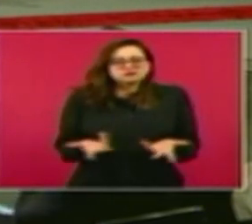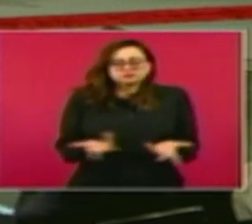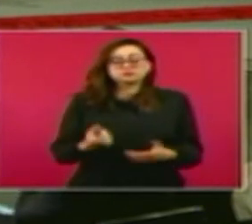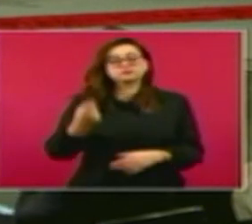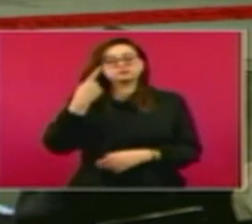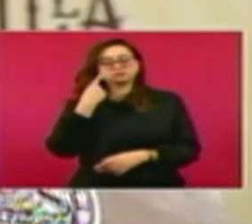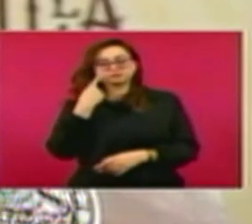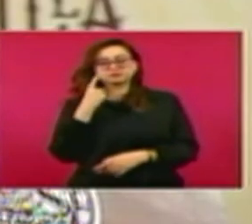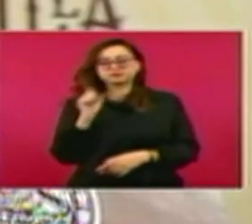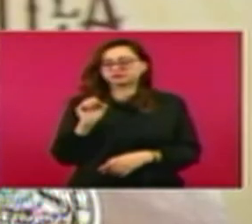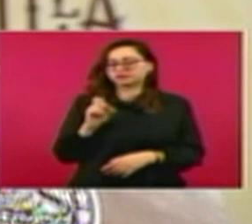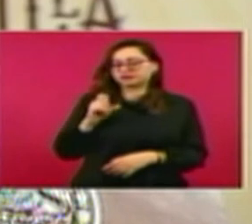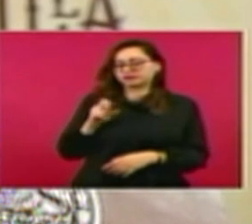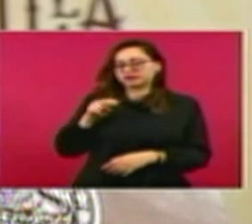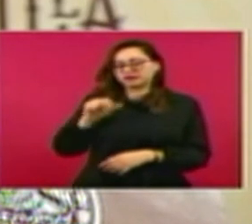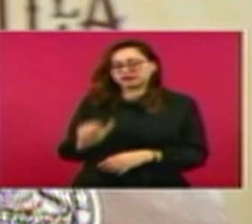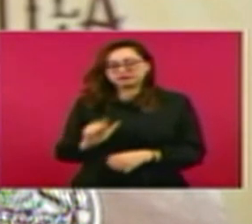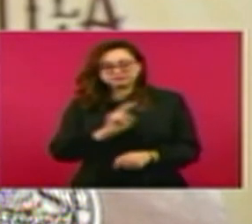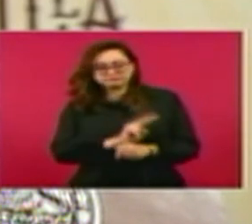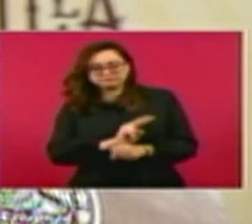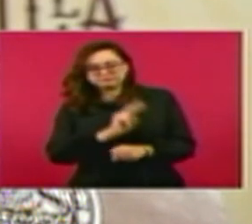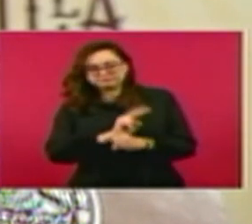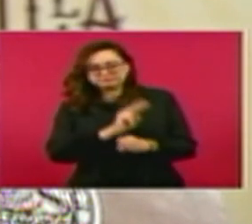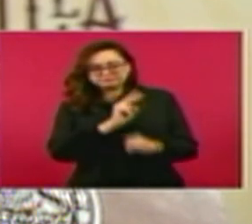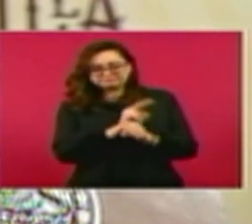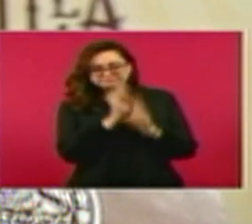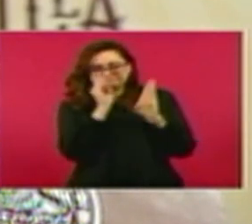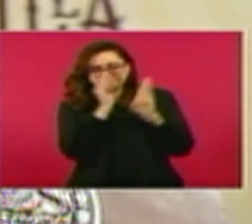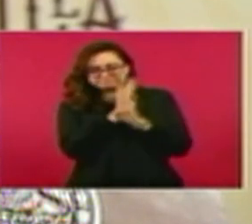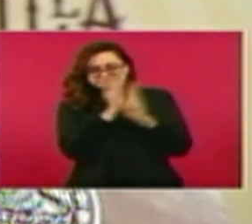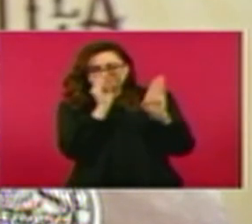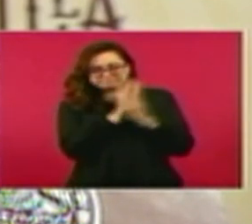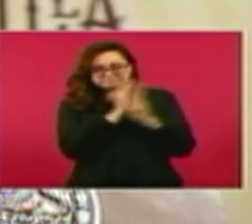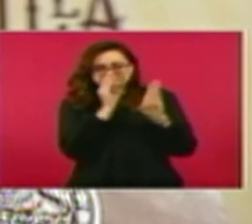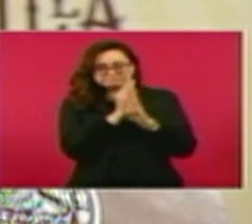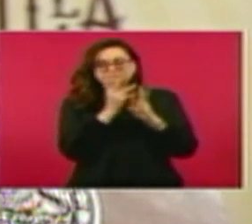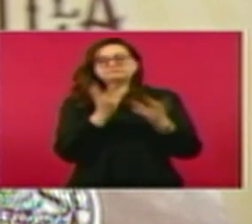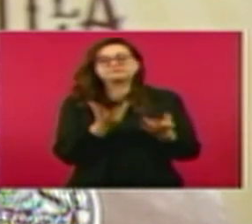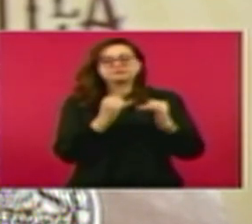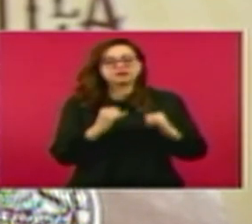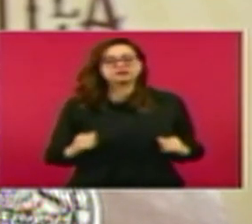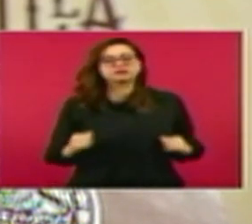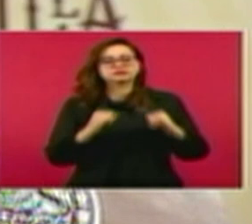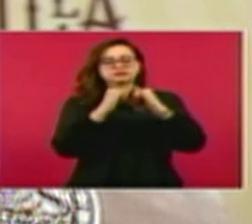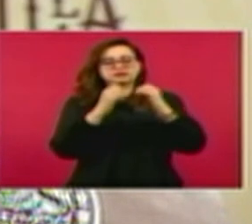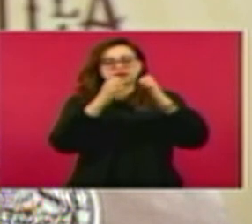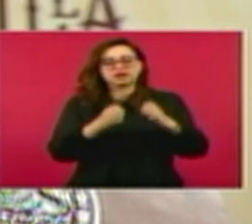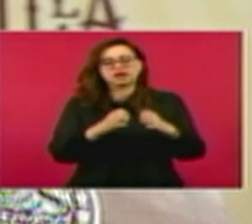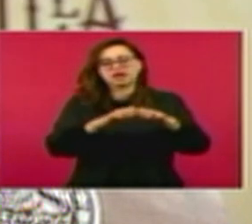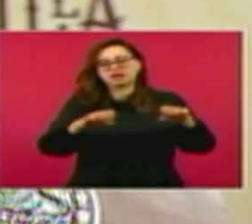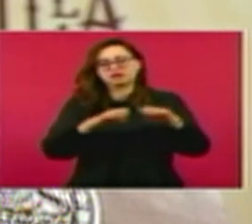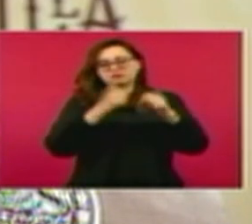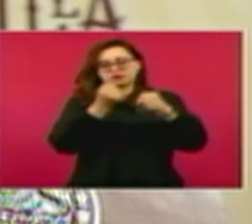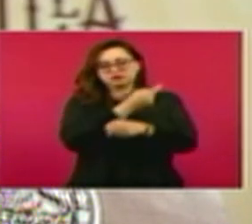Sinaloa, que incluido el ataque a un avión de la Fuerza Aérea, que es de los militares de México, que estaban